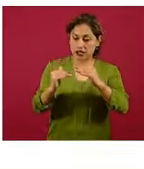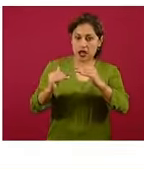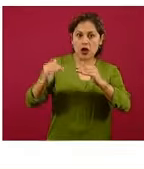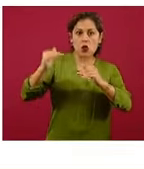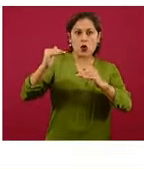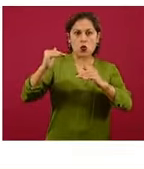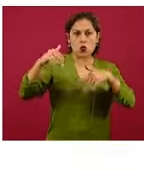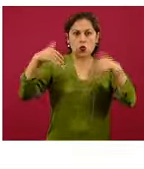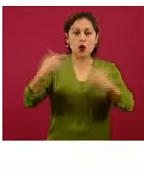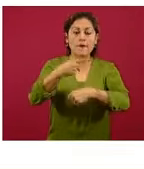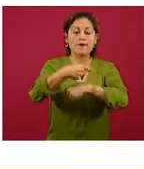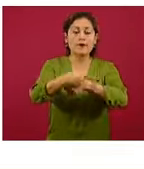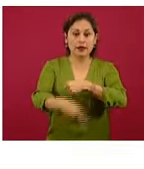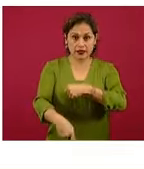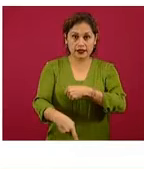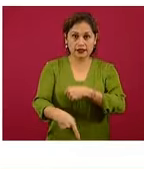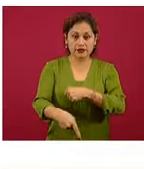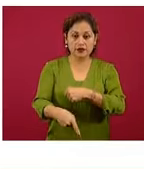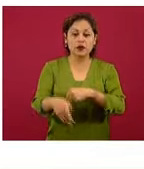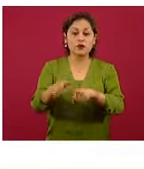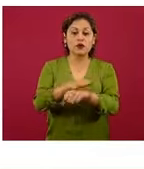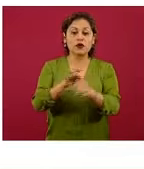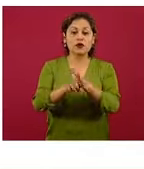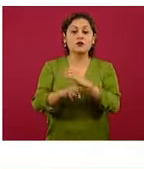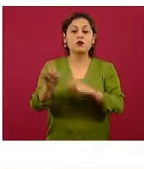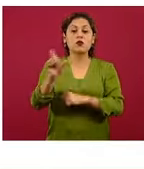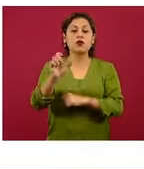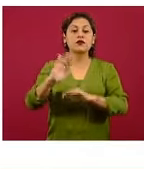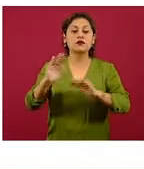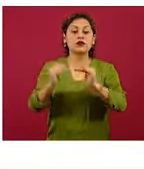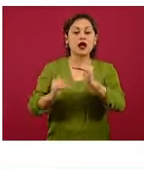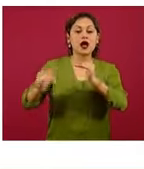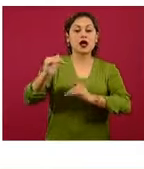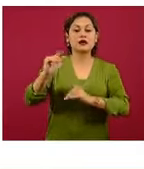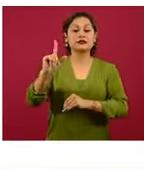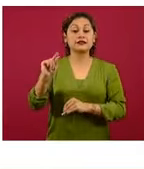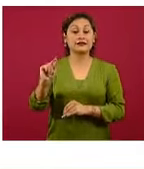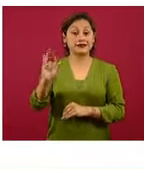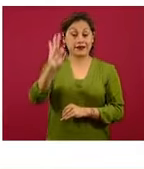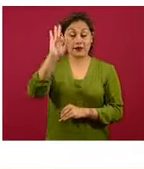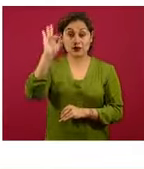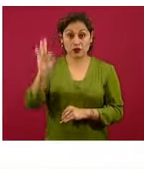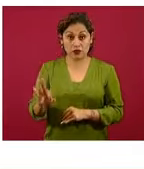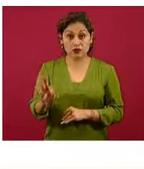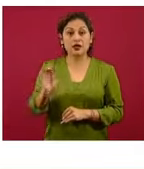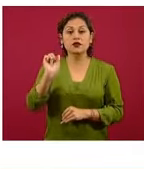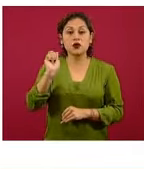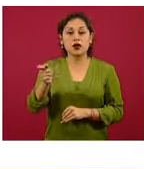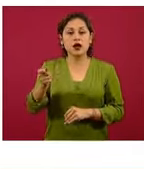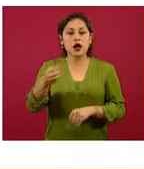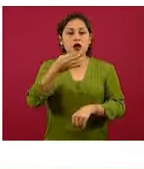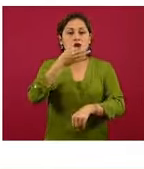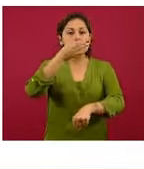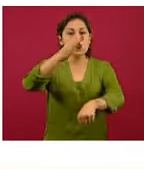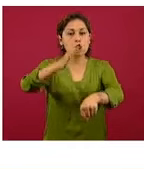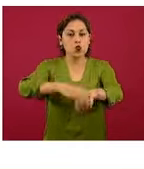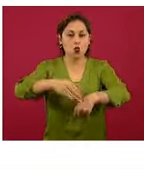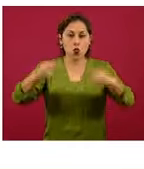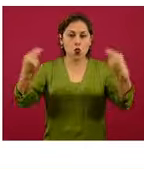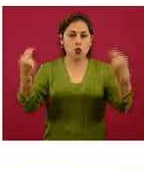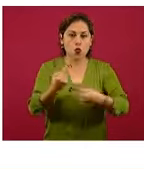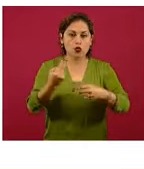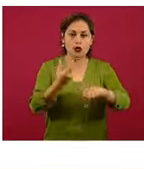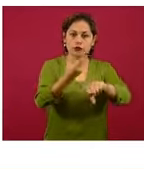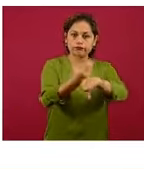de seguridad, en donde cuando se supera el 70%, los procesos de reconversión y expansión deben de